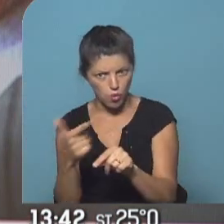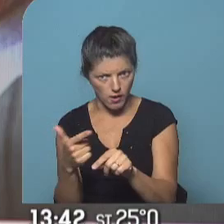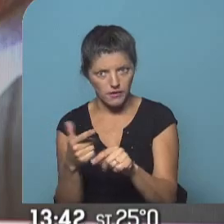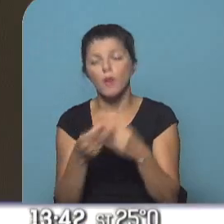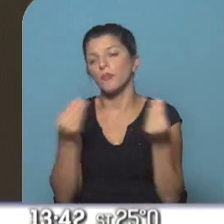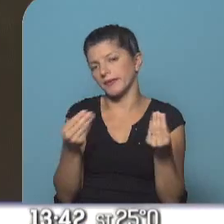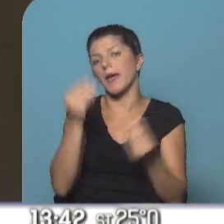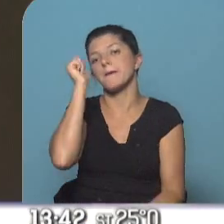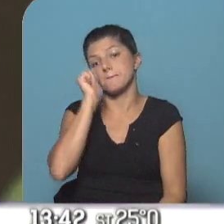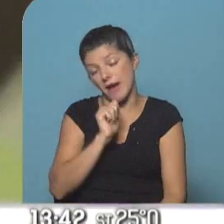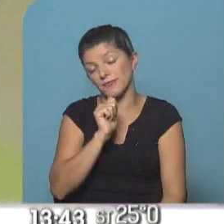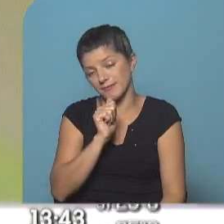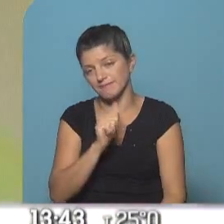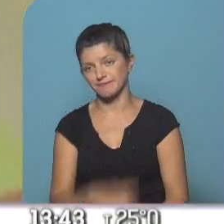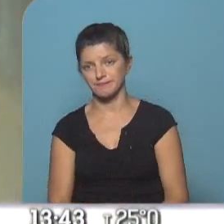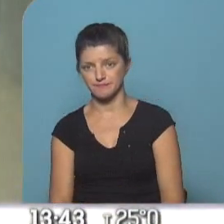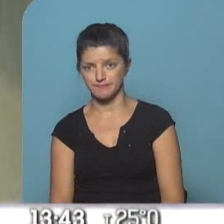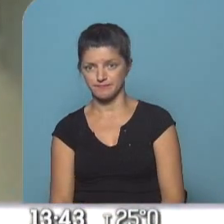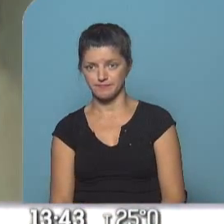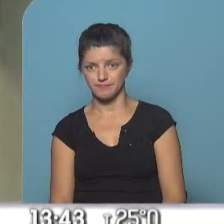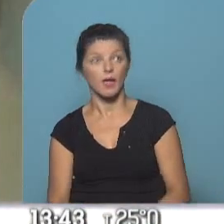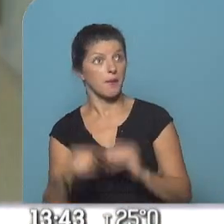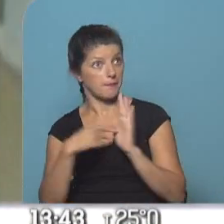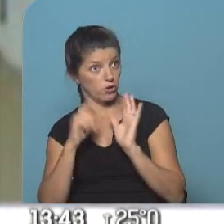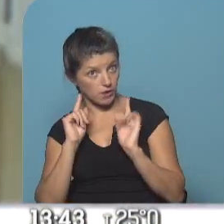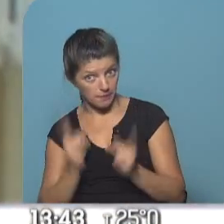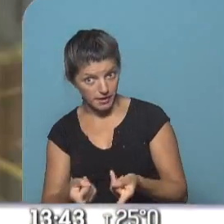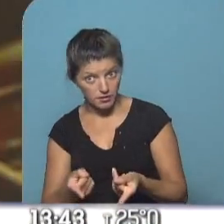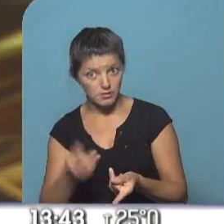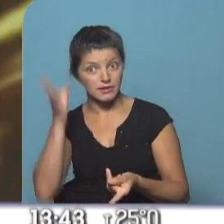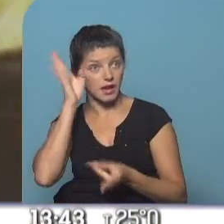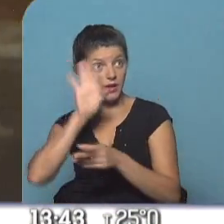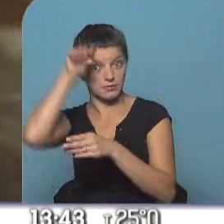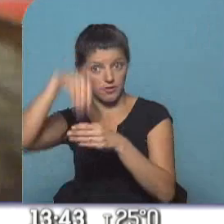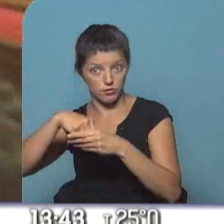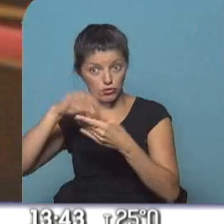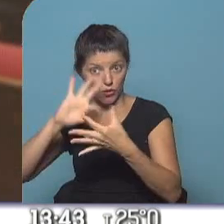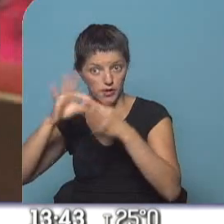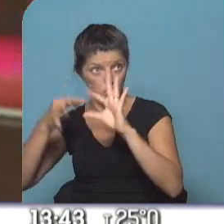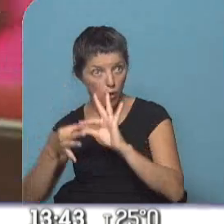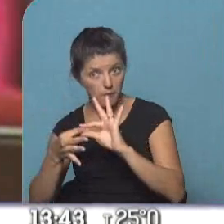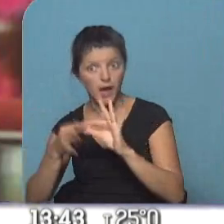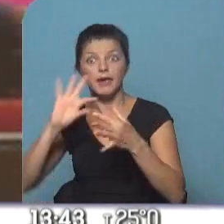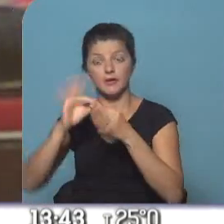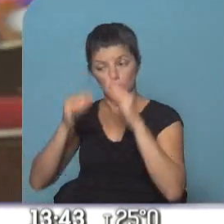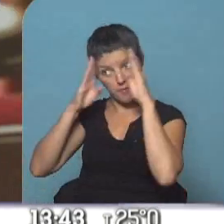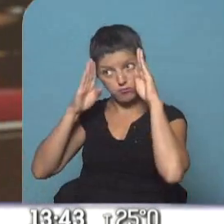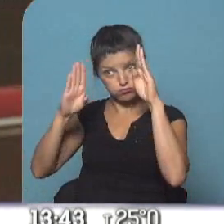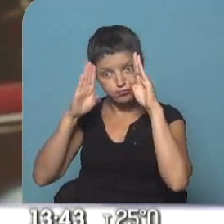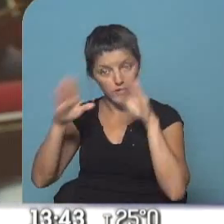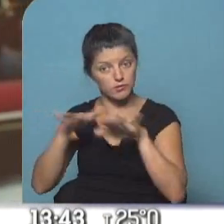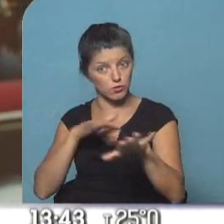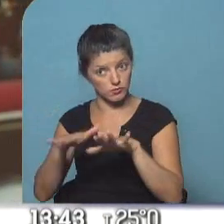mafia. Claro, efectivamente. Pero al mismo tiempo también Italia está en Europa. Europa está mirando esto atentamente porque